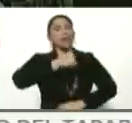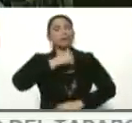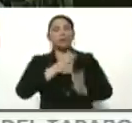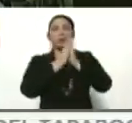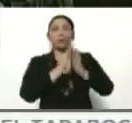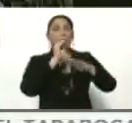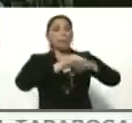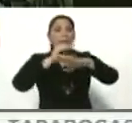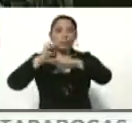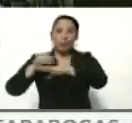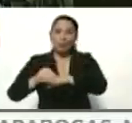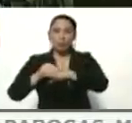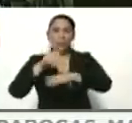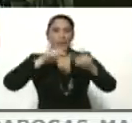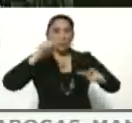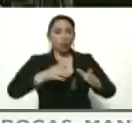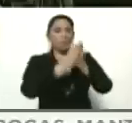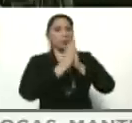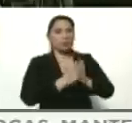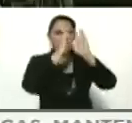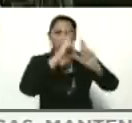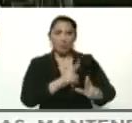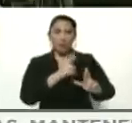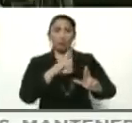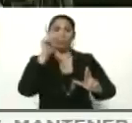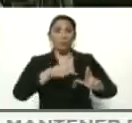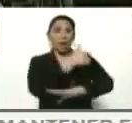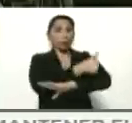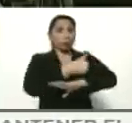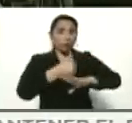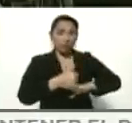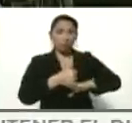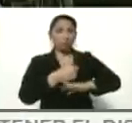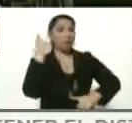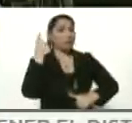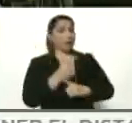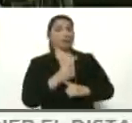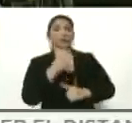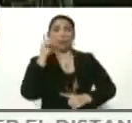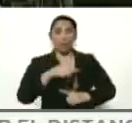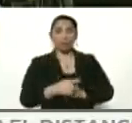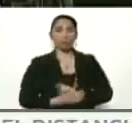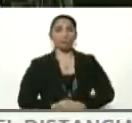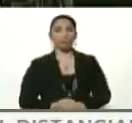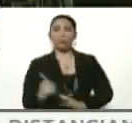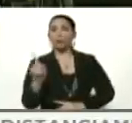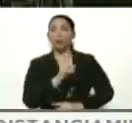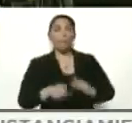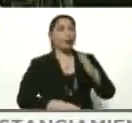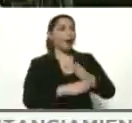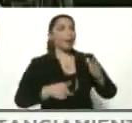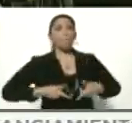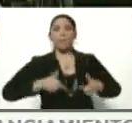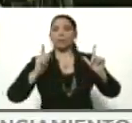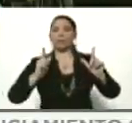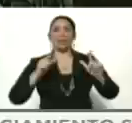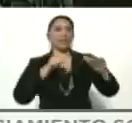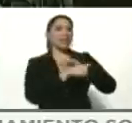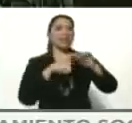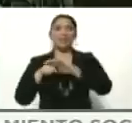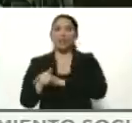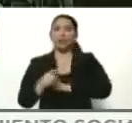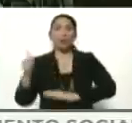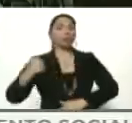pedimos, mucho respeto a la autoridad, y también no vamos a permitir ingreso